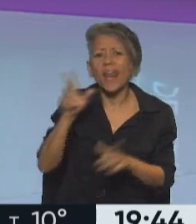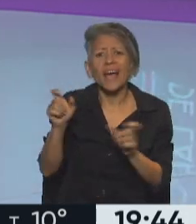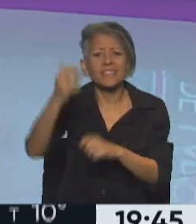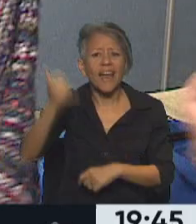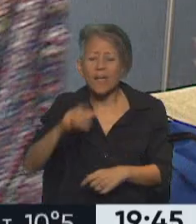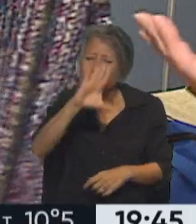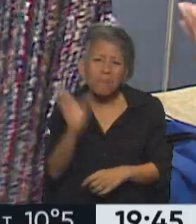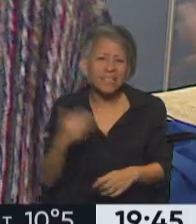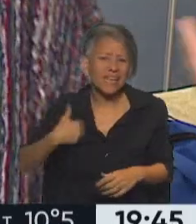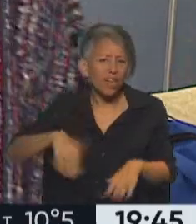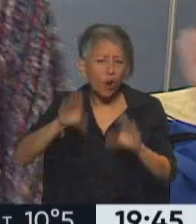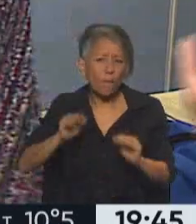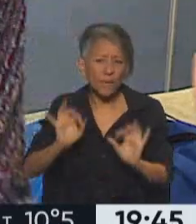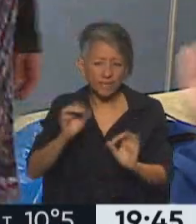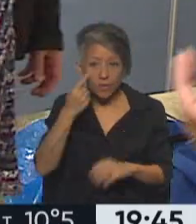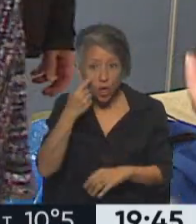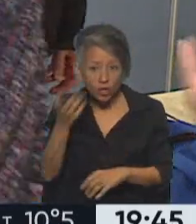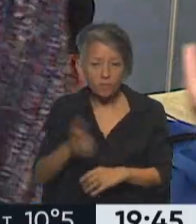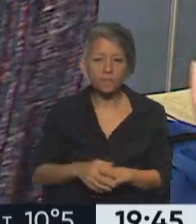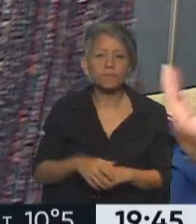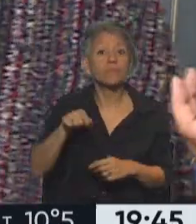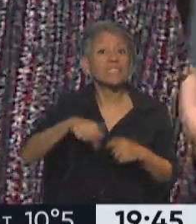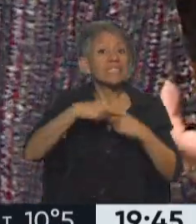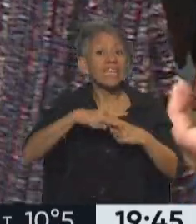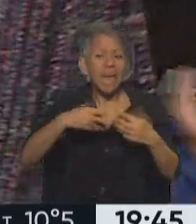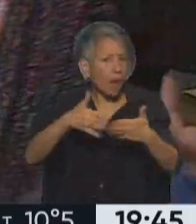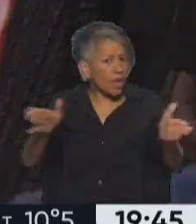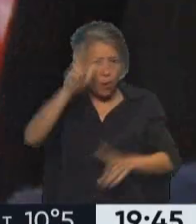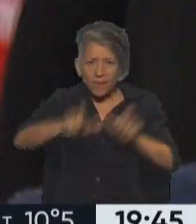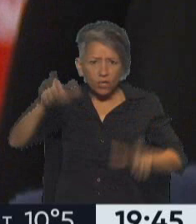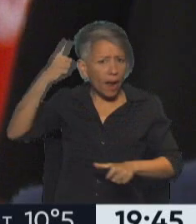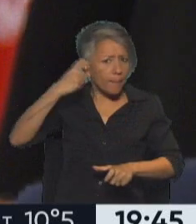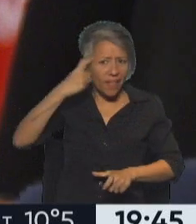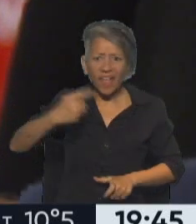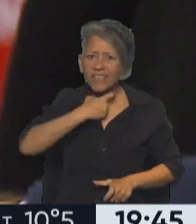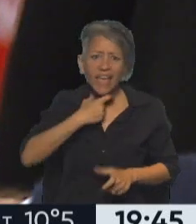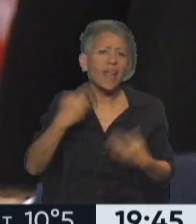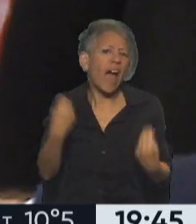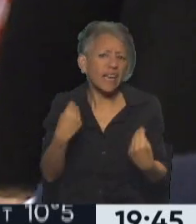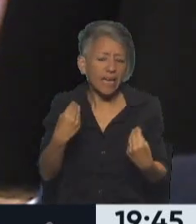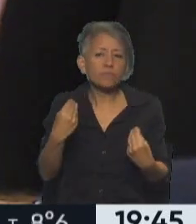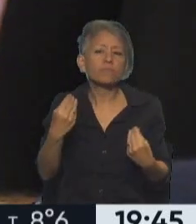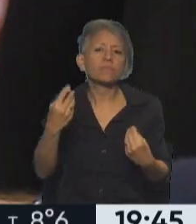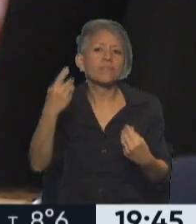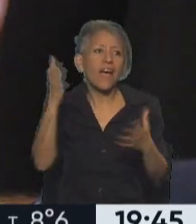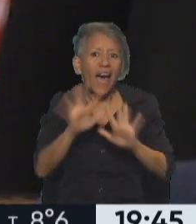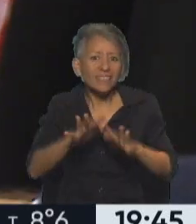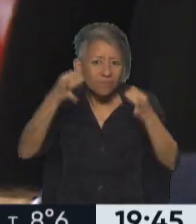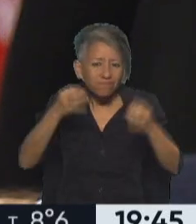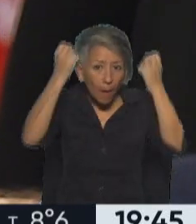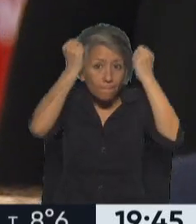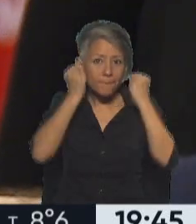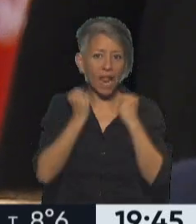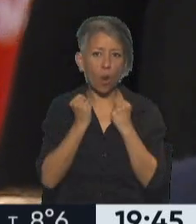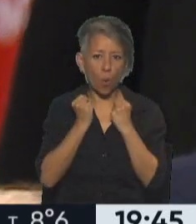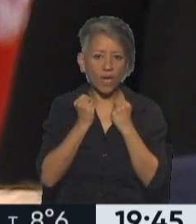dentro. Este taller es un taller abierto a toda la gente que quiera aprender a hacer una peluca solidaria, convocado por nosotros, Pelucas